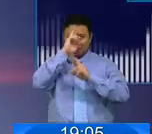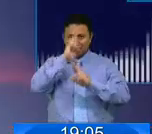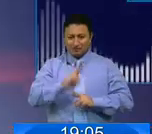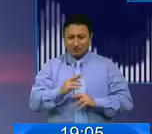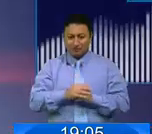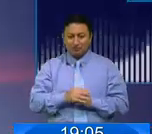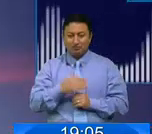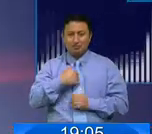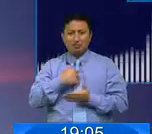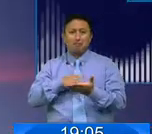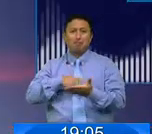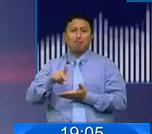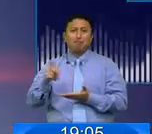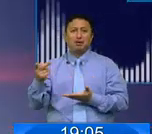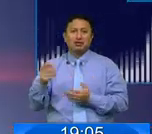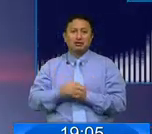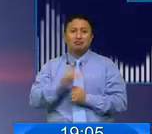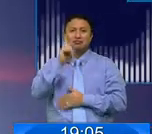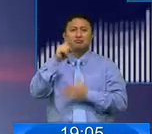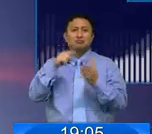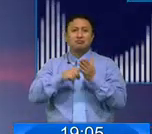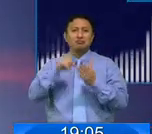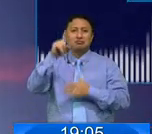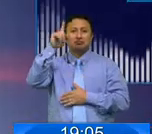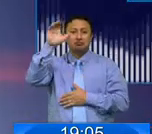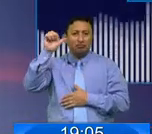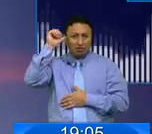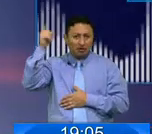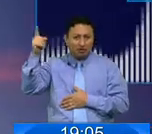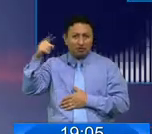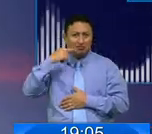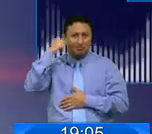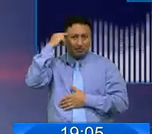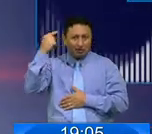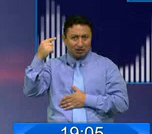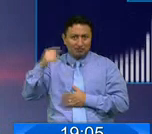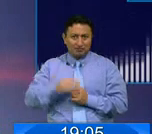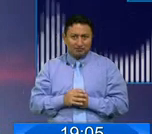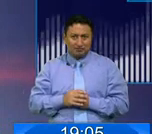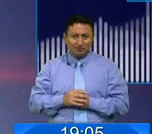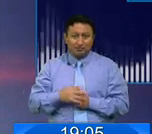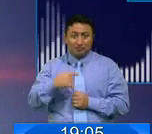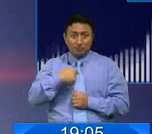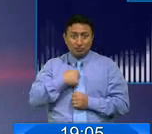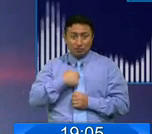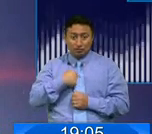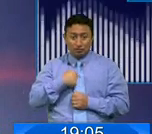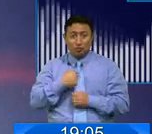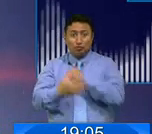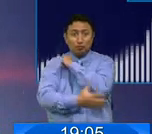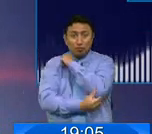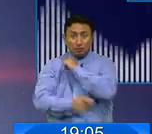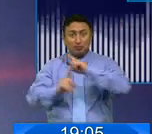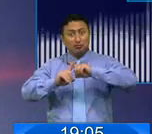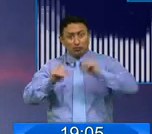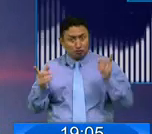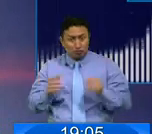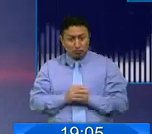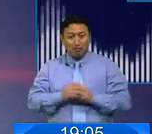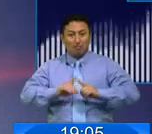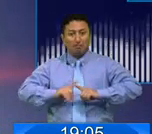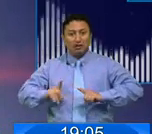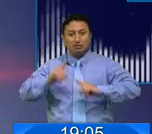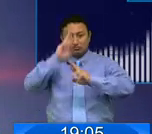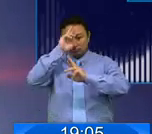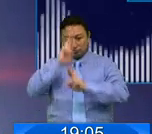"Porque pagarle 1.000 euros al señor Correa no es una cuestión en la cual vamos a empobrecer, pero es una cuestión de dignidad,